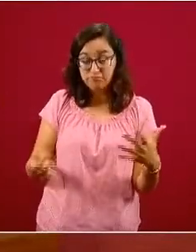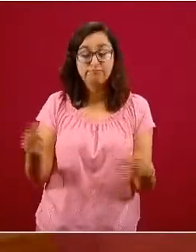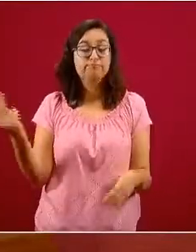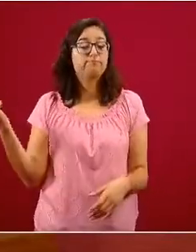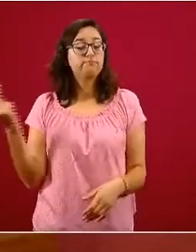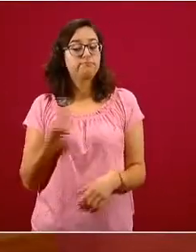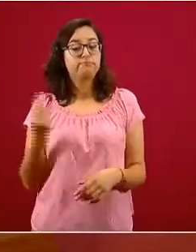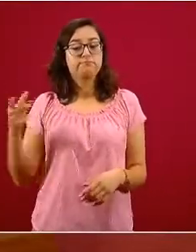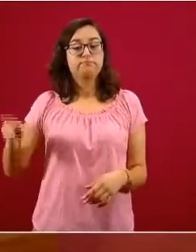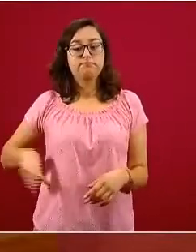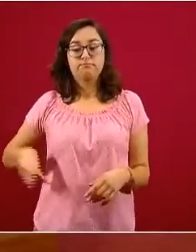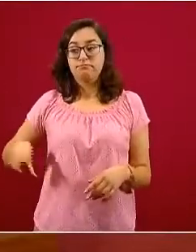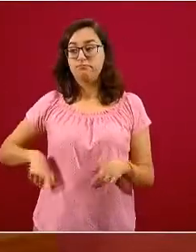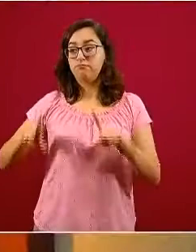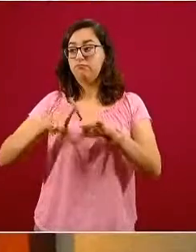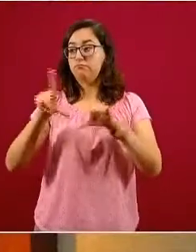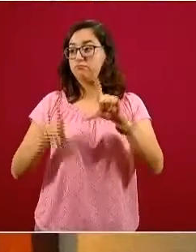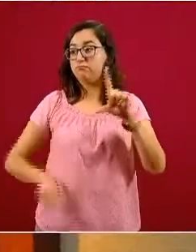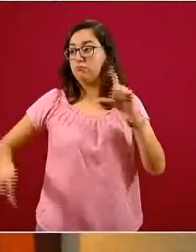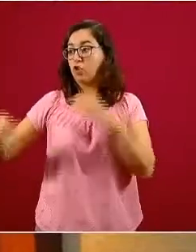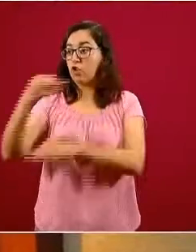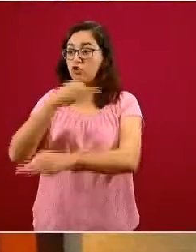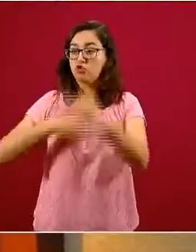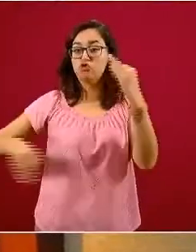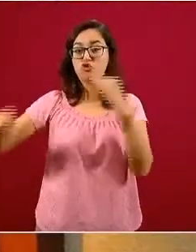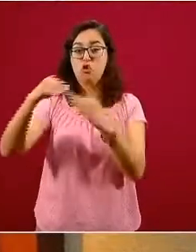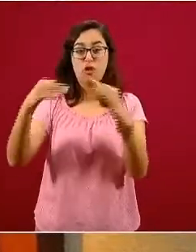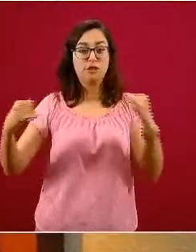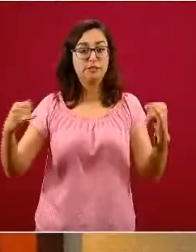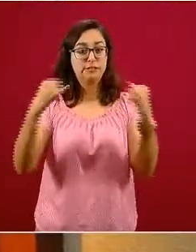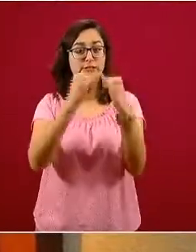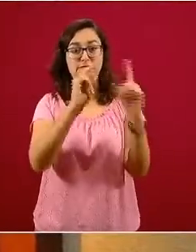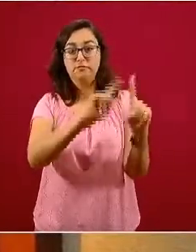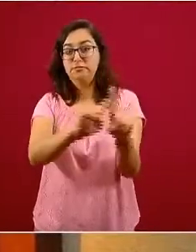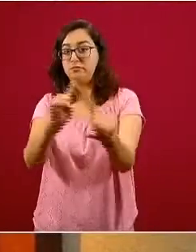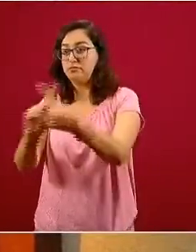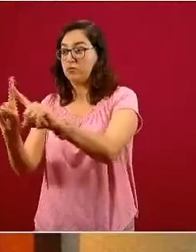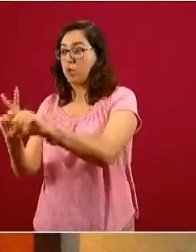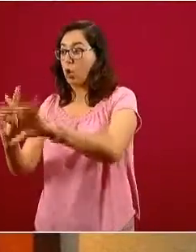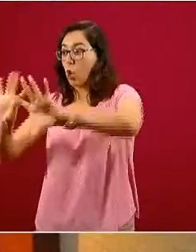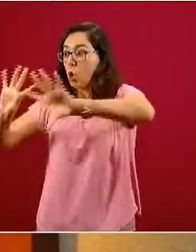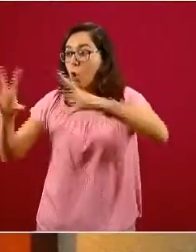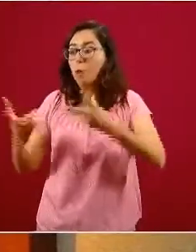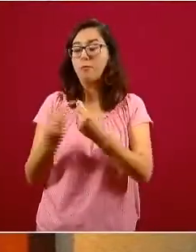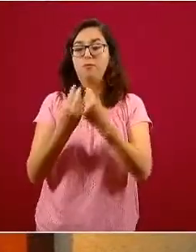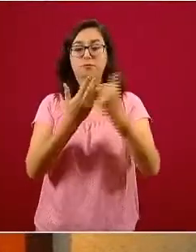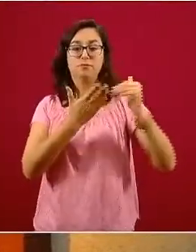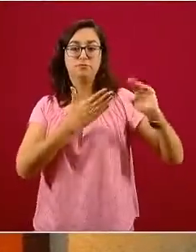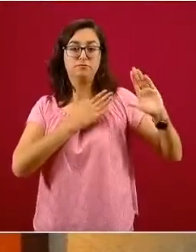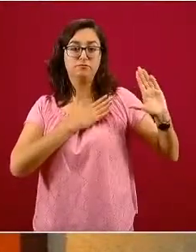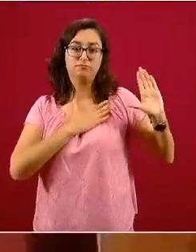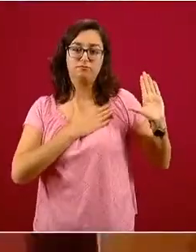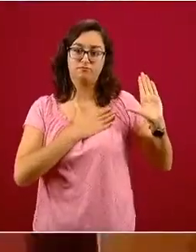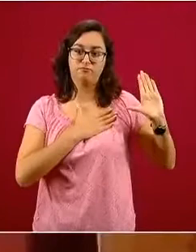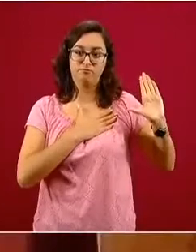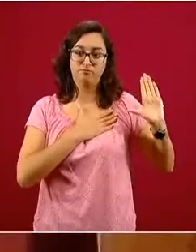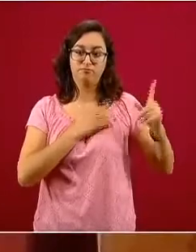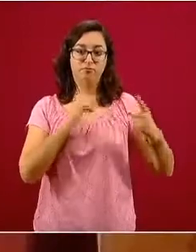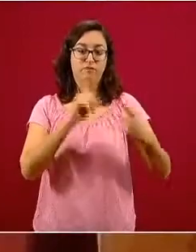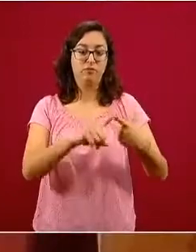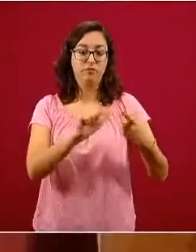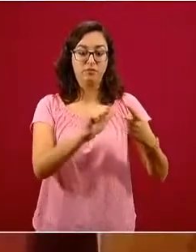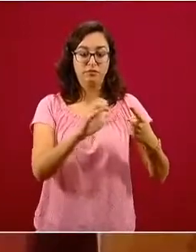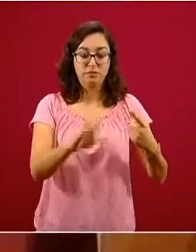el compromiso del gobierno, es un compromiso de Estado, es un compromiso de la sociedad civil, de